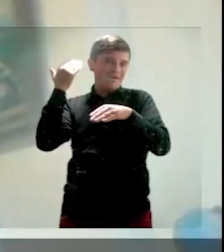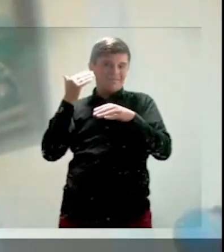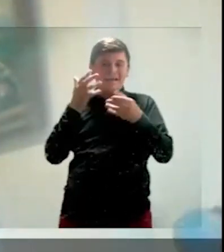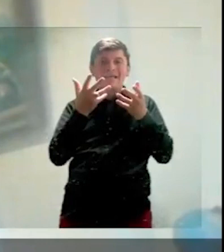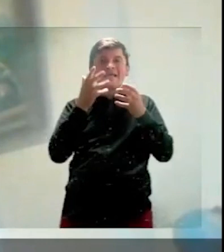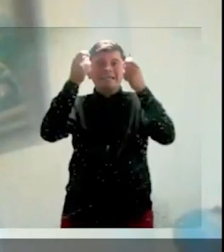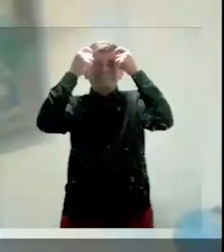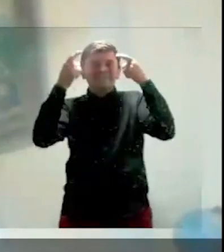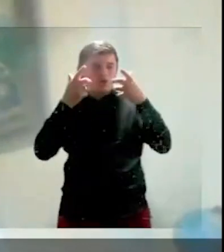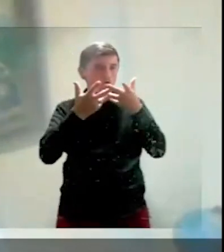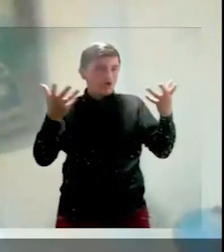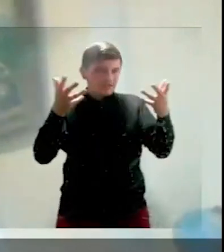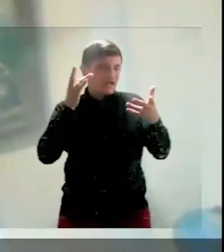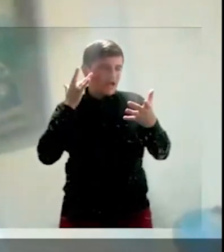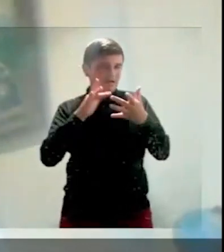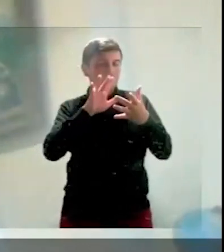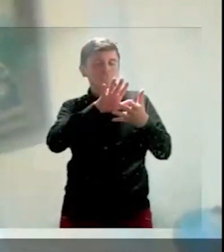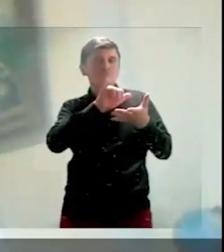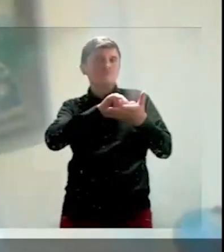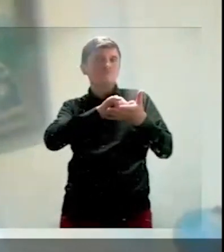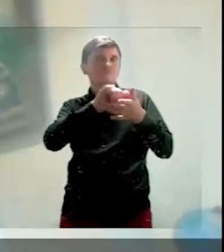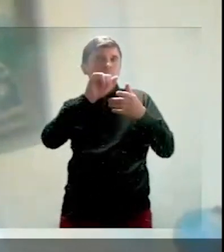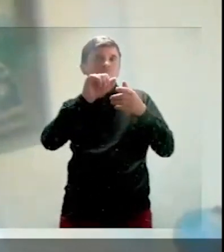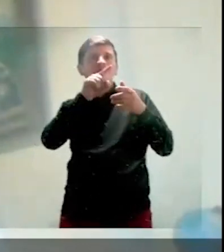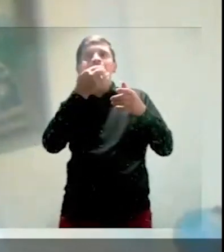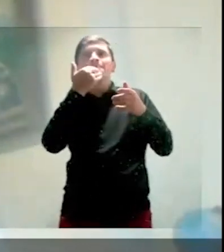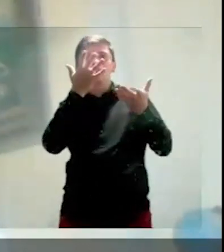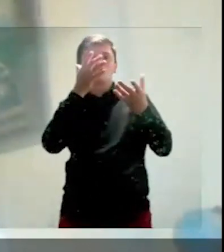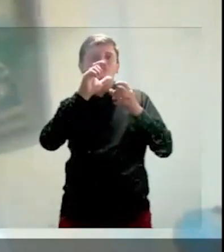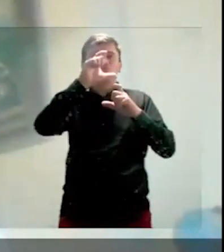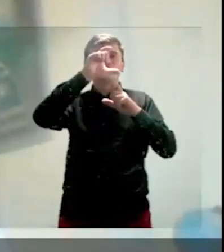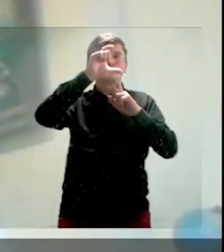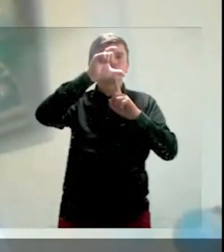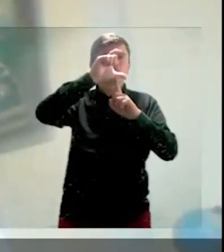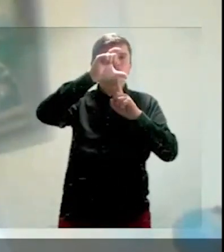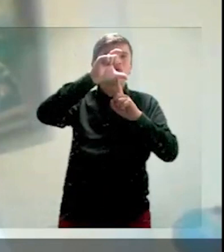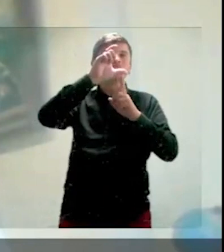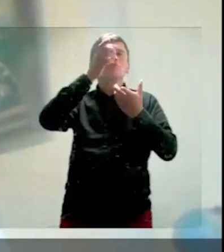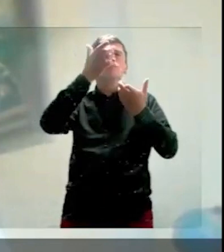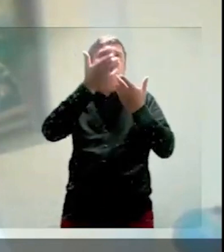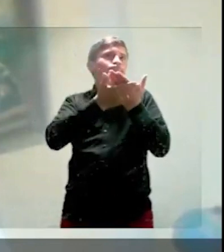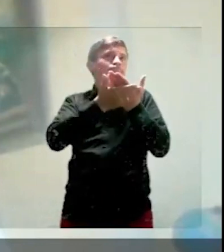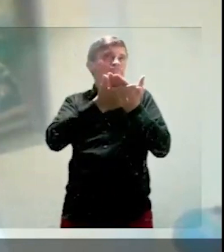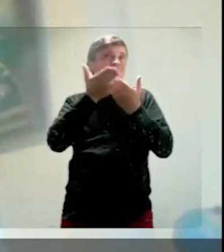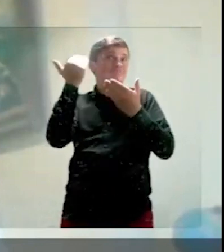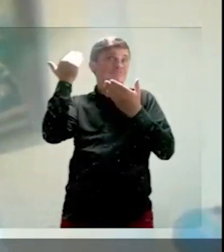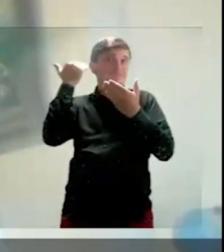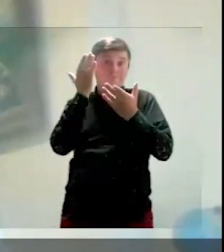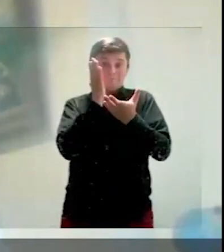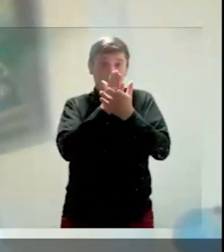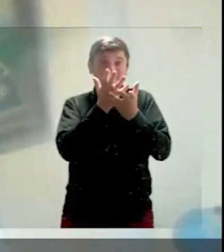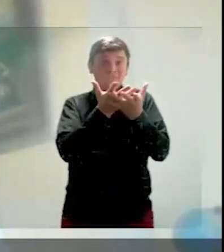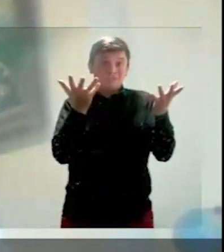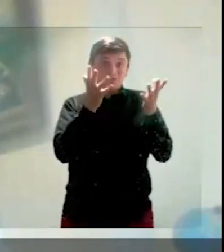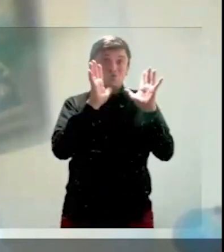que se tomaron sí fueron bien, el estado de, creo que de Colpensiones, que fue un estado de cosas